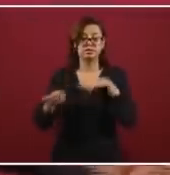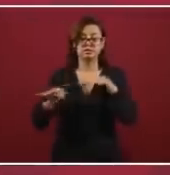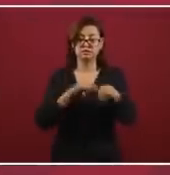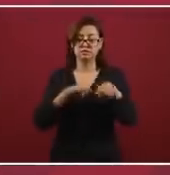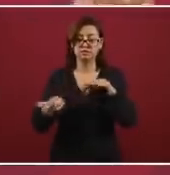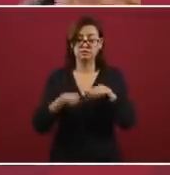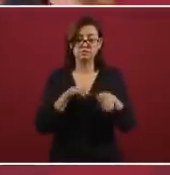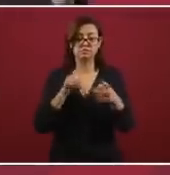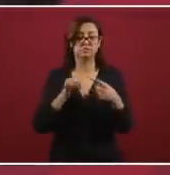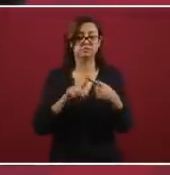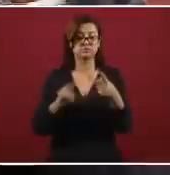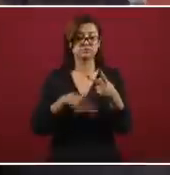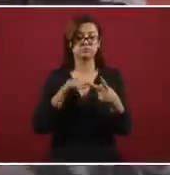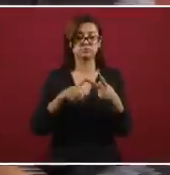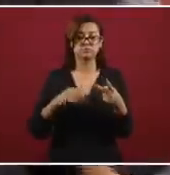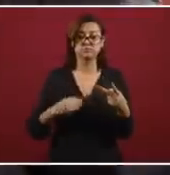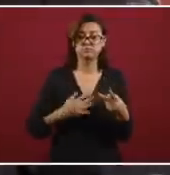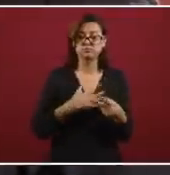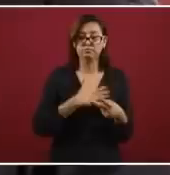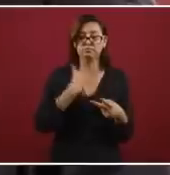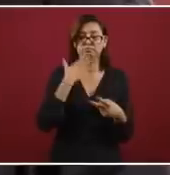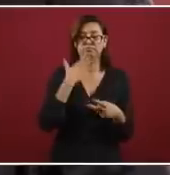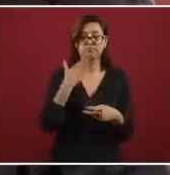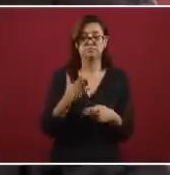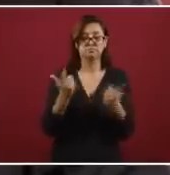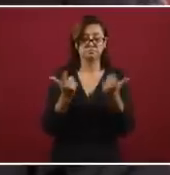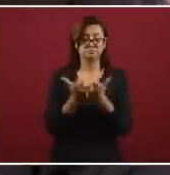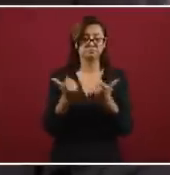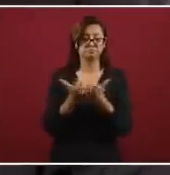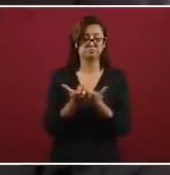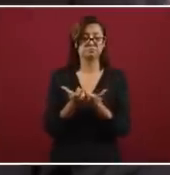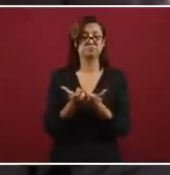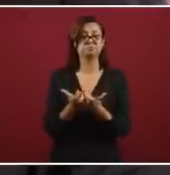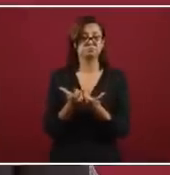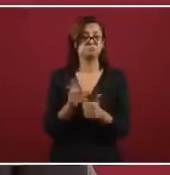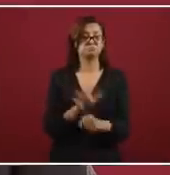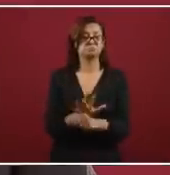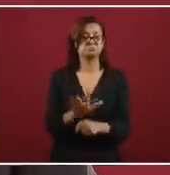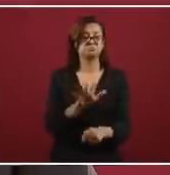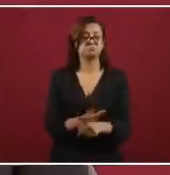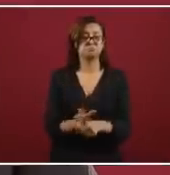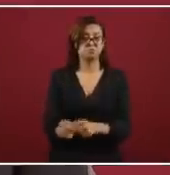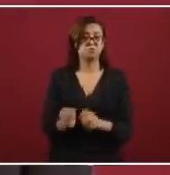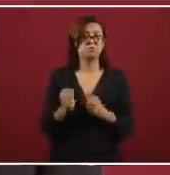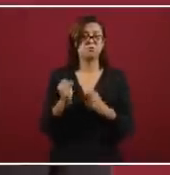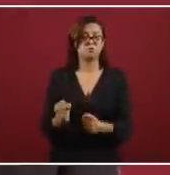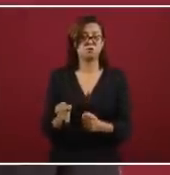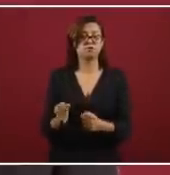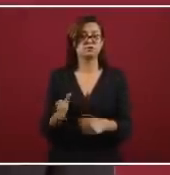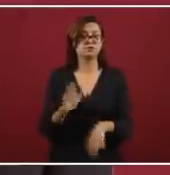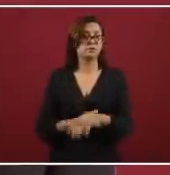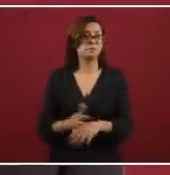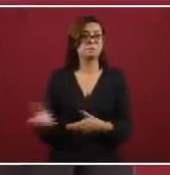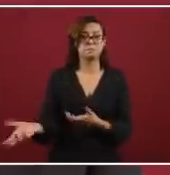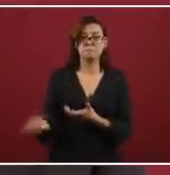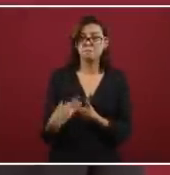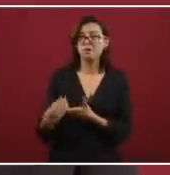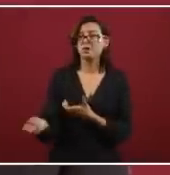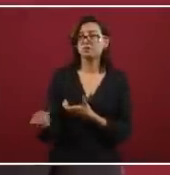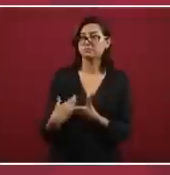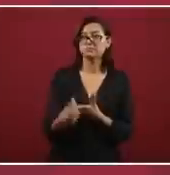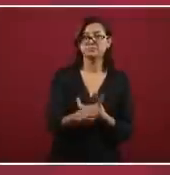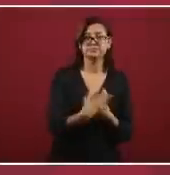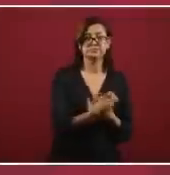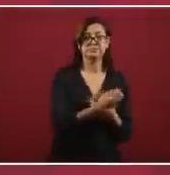bienestar, son finanzas públicas más fuertes, son más ingresos, más